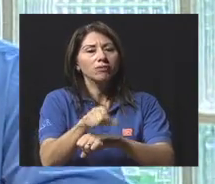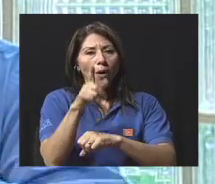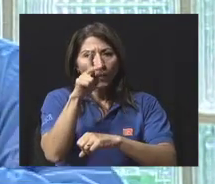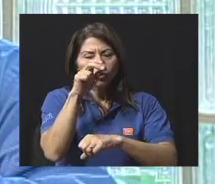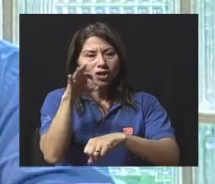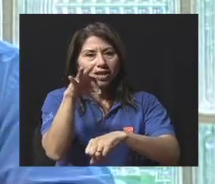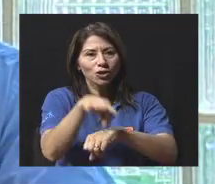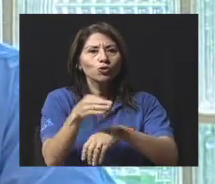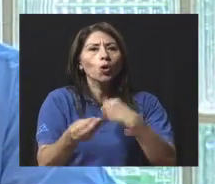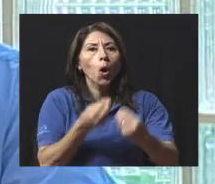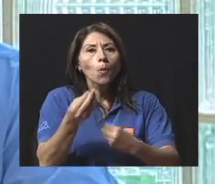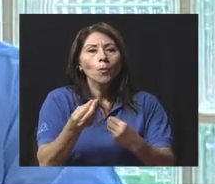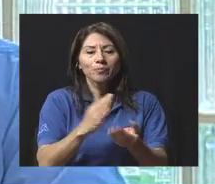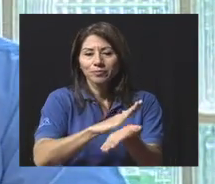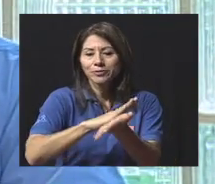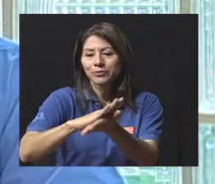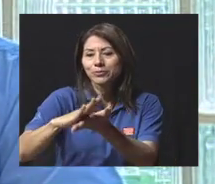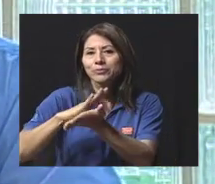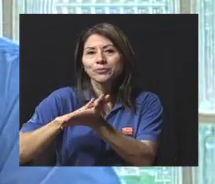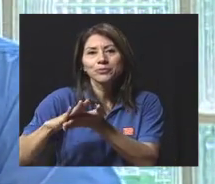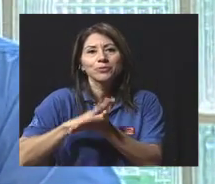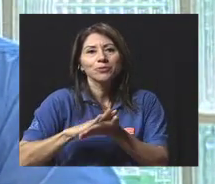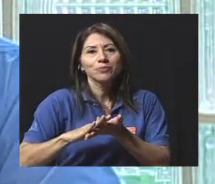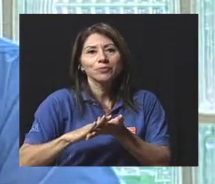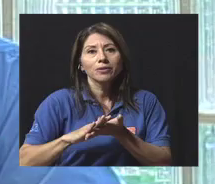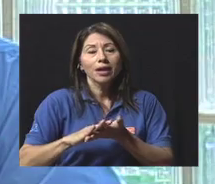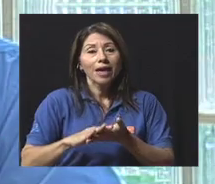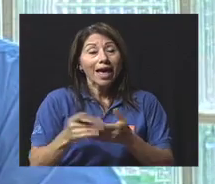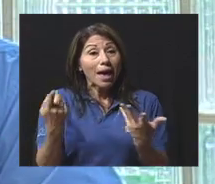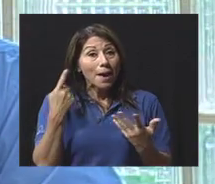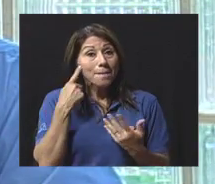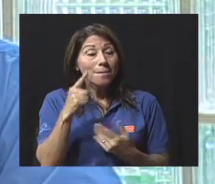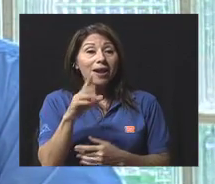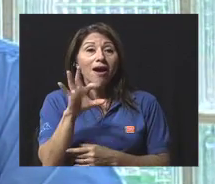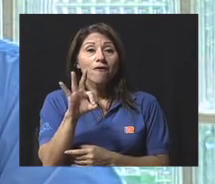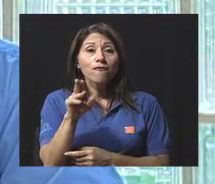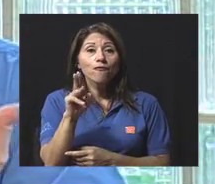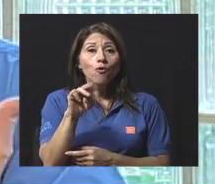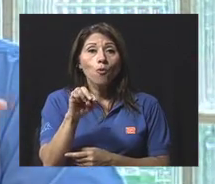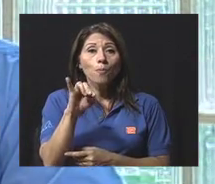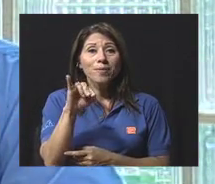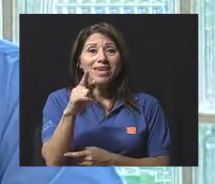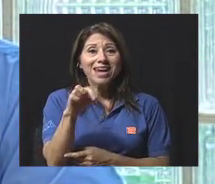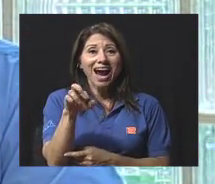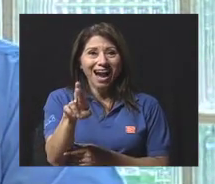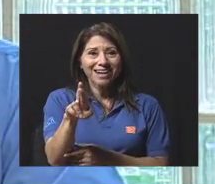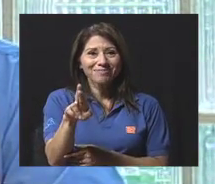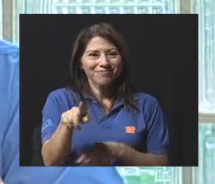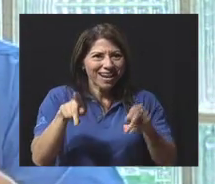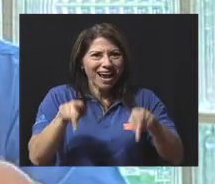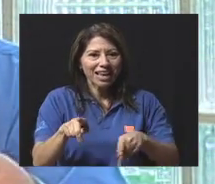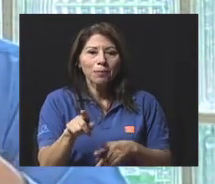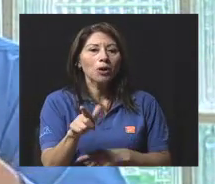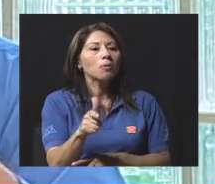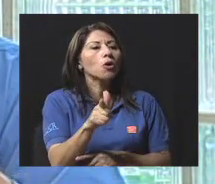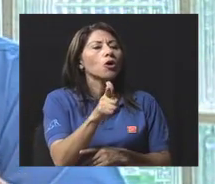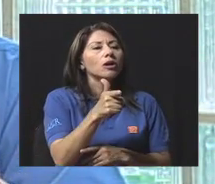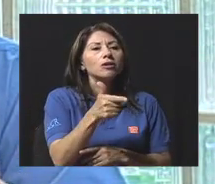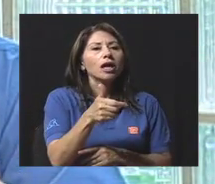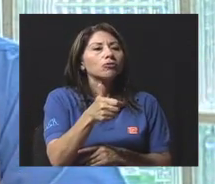eliminando los criaderos la fumigación que es básicamente lo que la gente siente como una acción